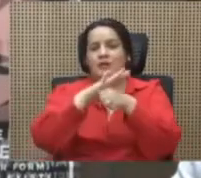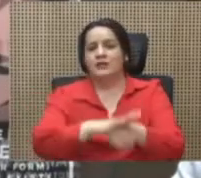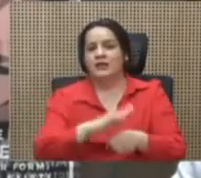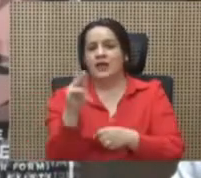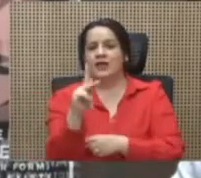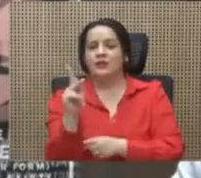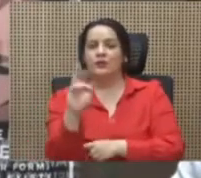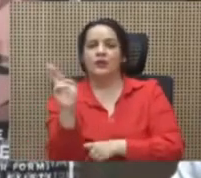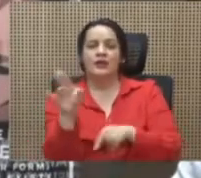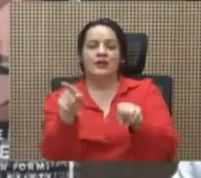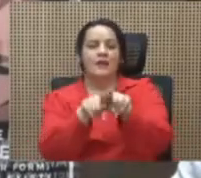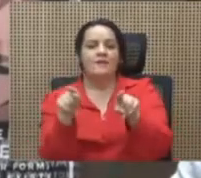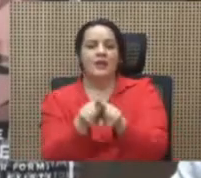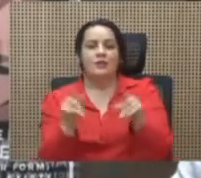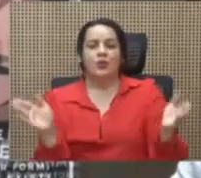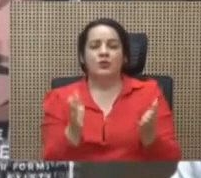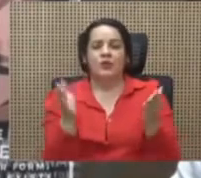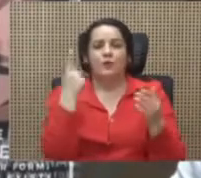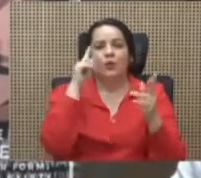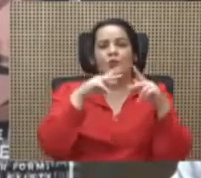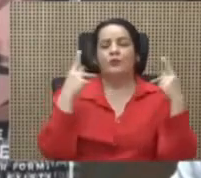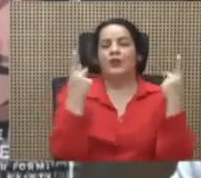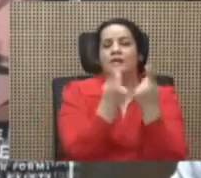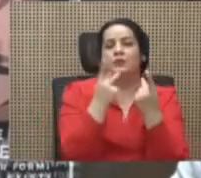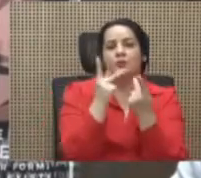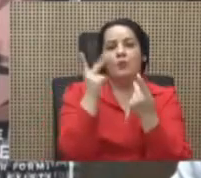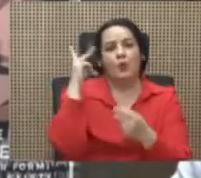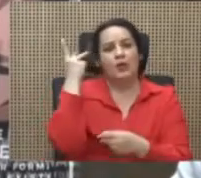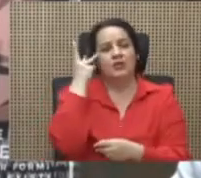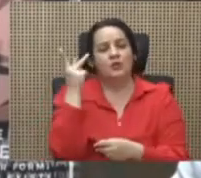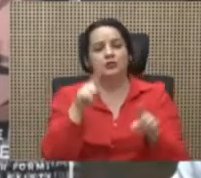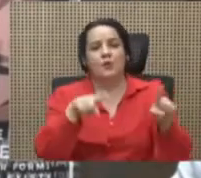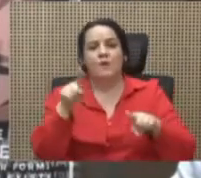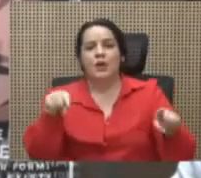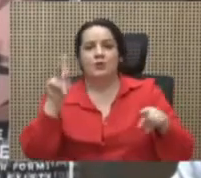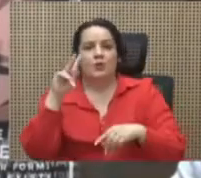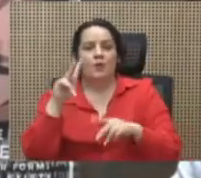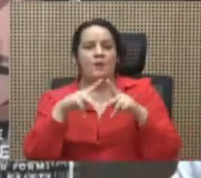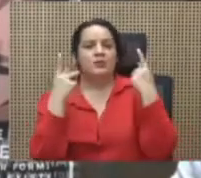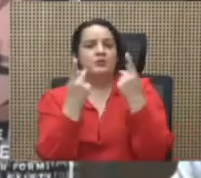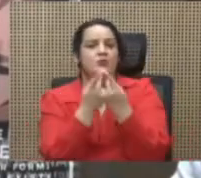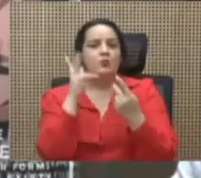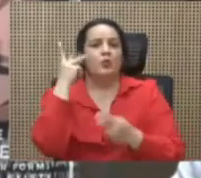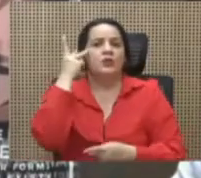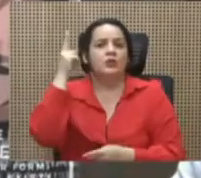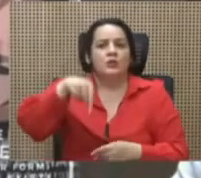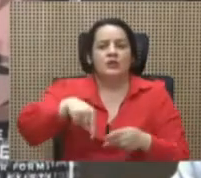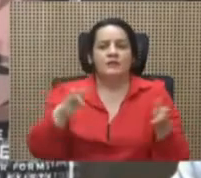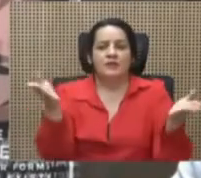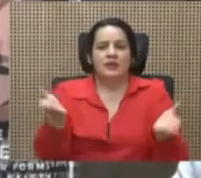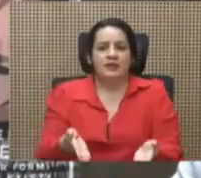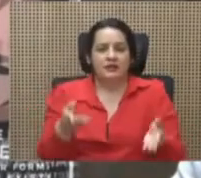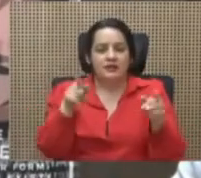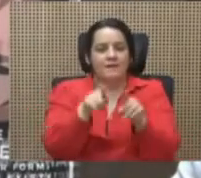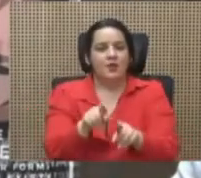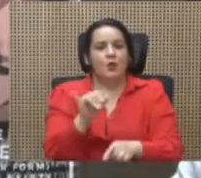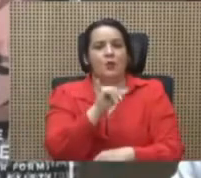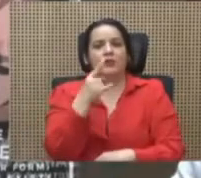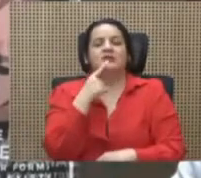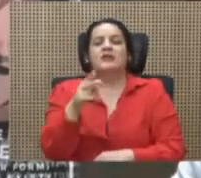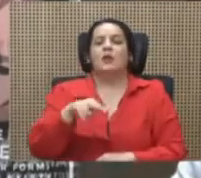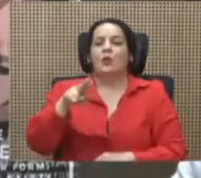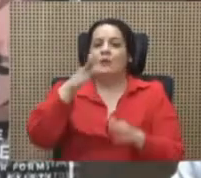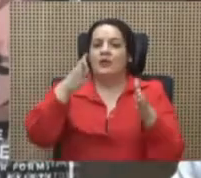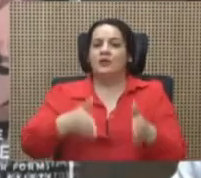en algún momento fue impulsada por los partidos políticos o por varios partidos políticos acá presentes Y como decía también nuestro compañero